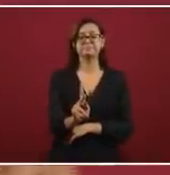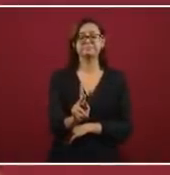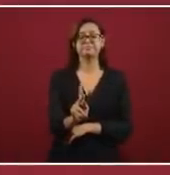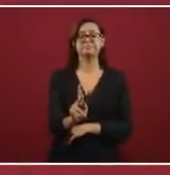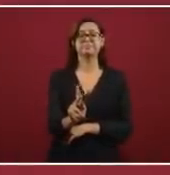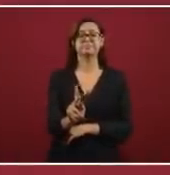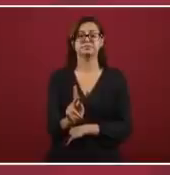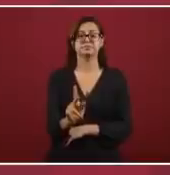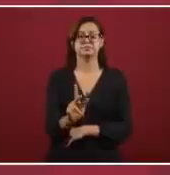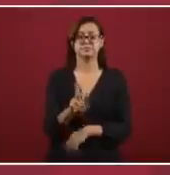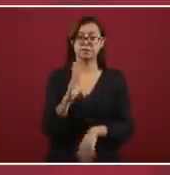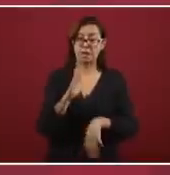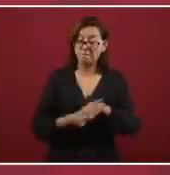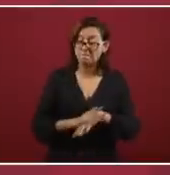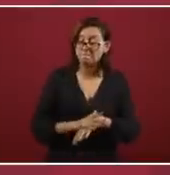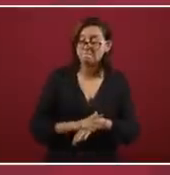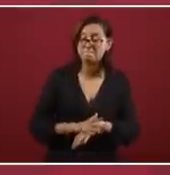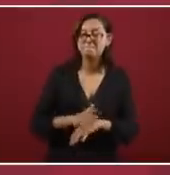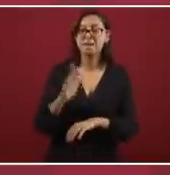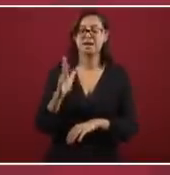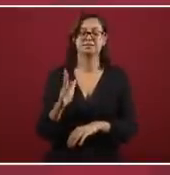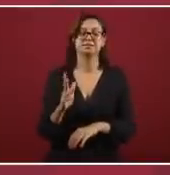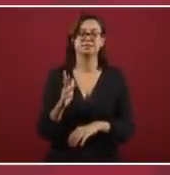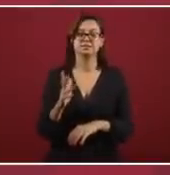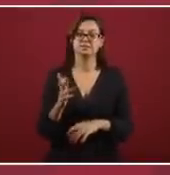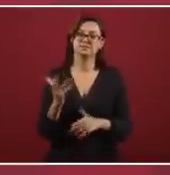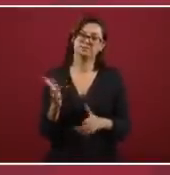para tener más bienestar,